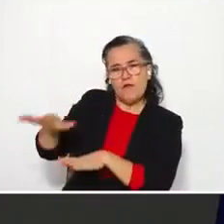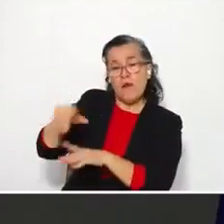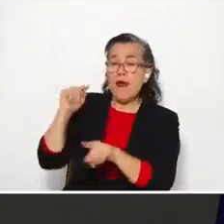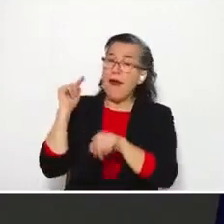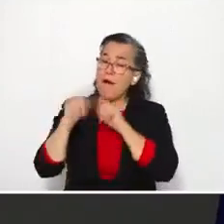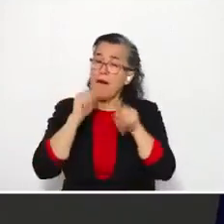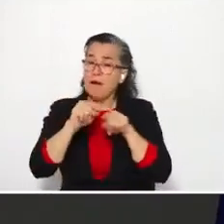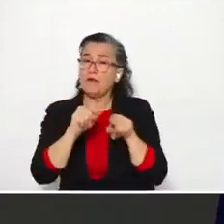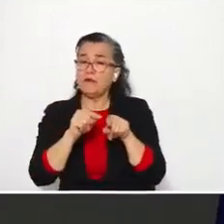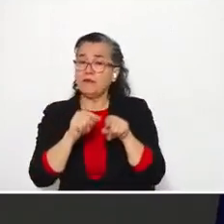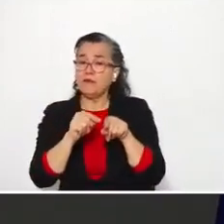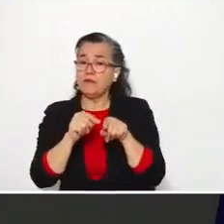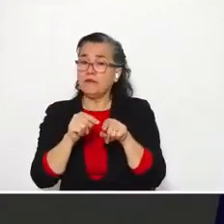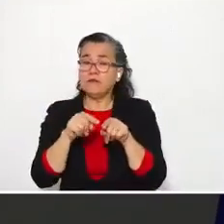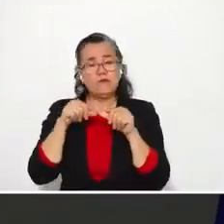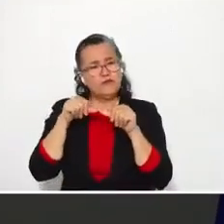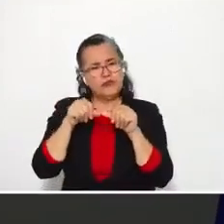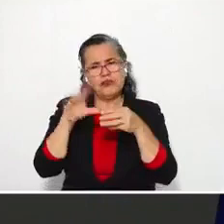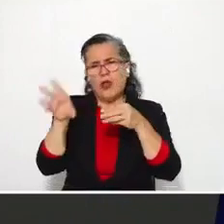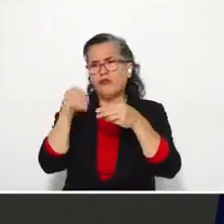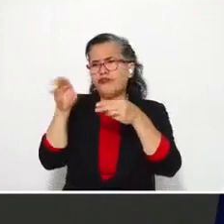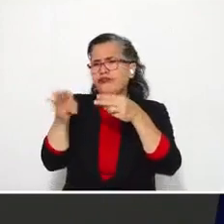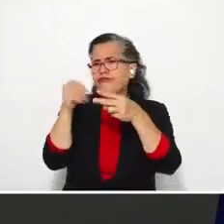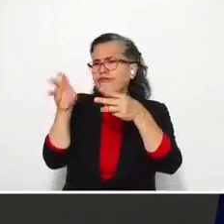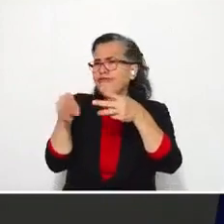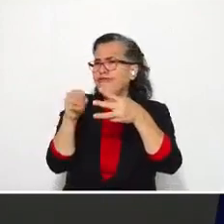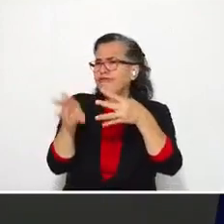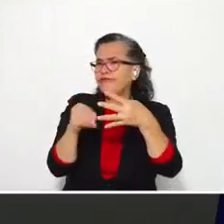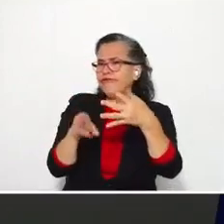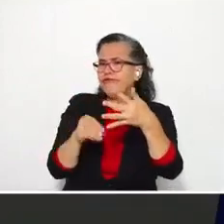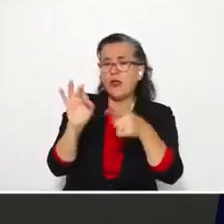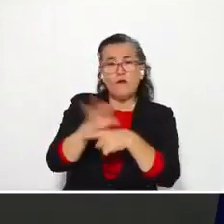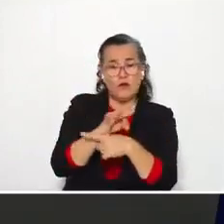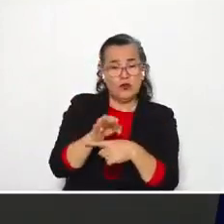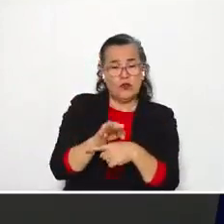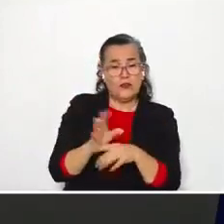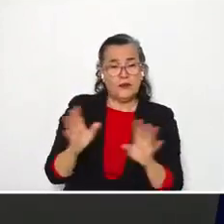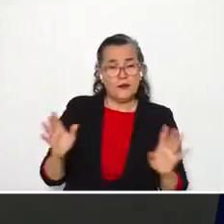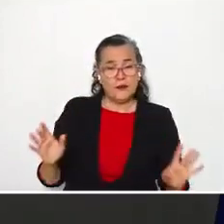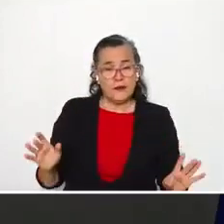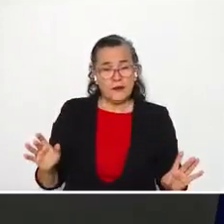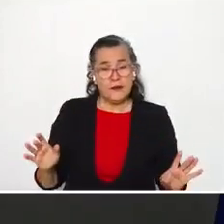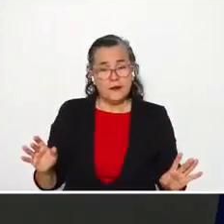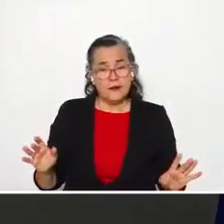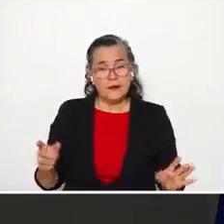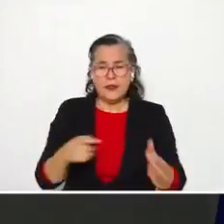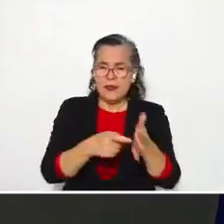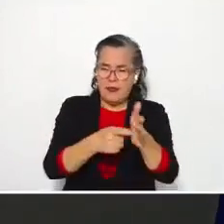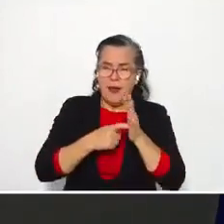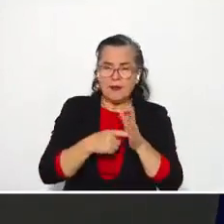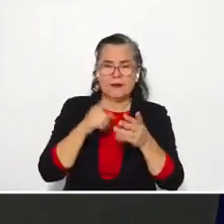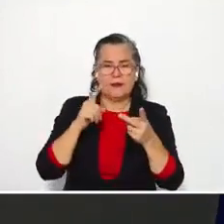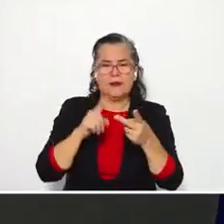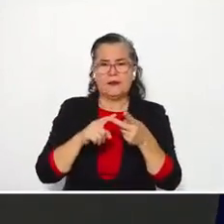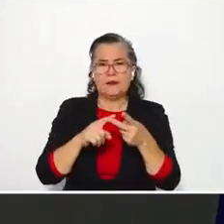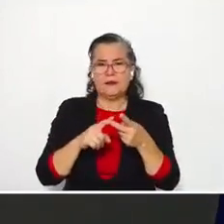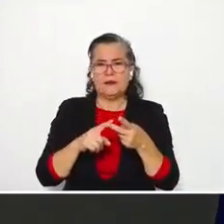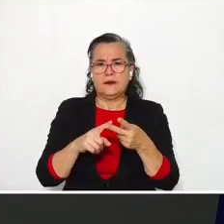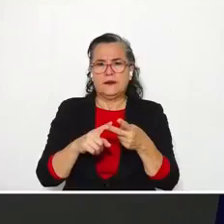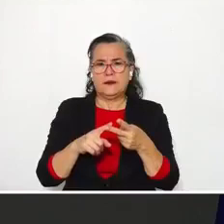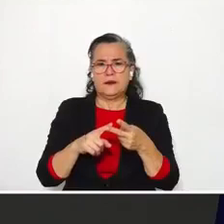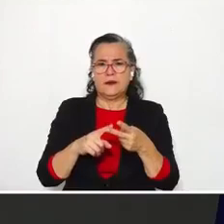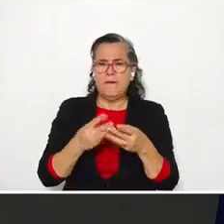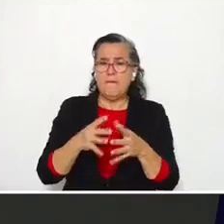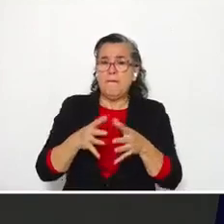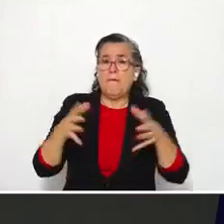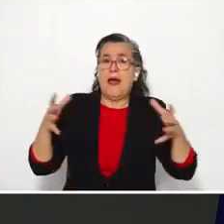crítica. Podemos seguir añadiendo funciones, demandas cada vez mayores